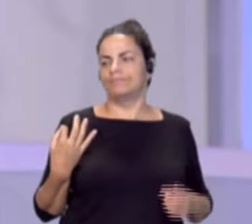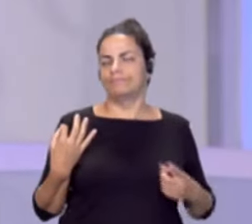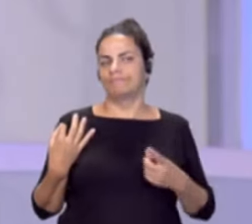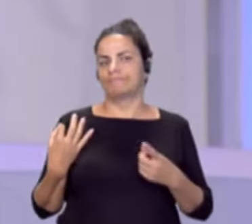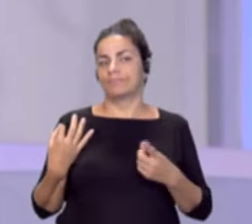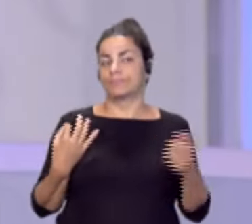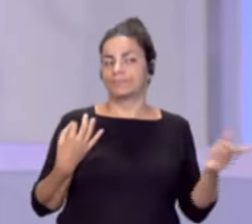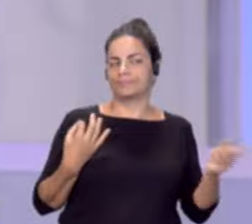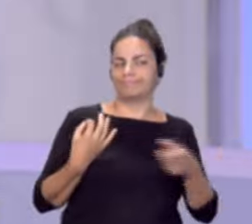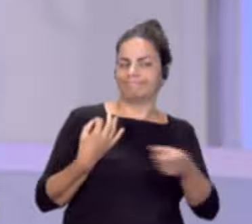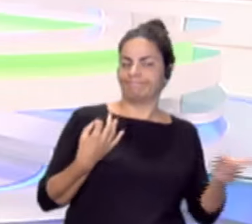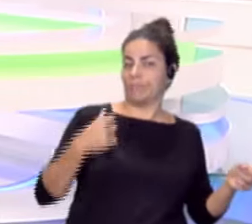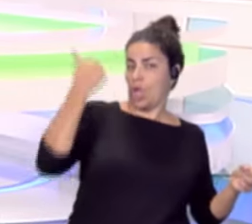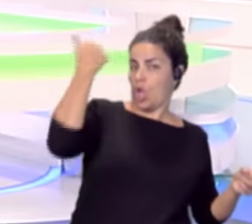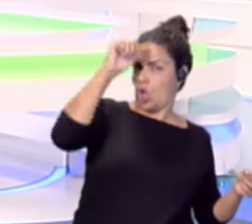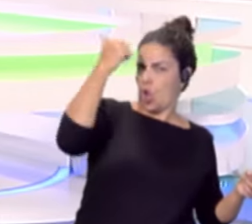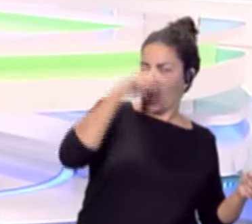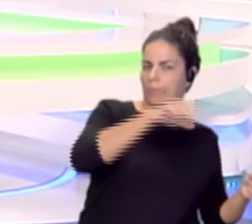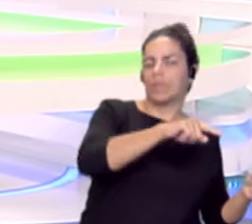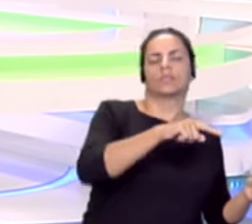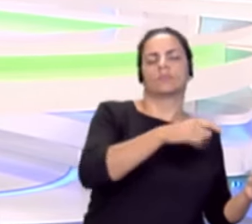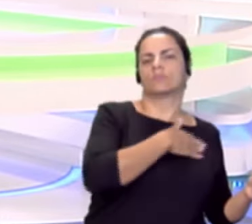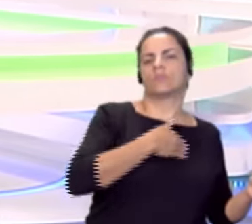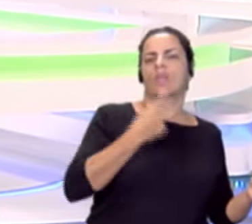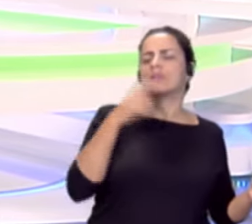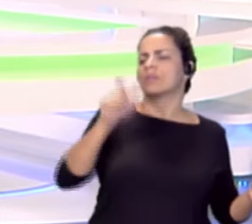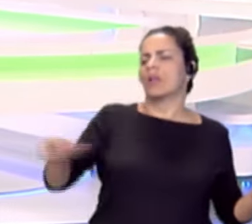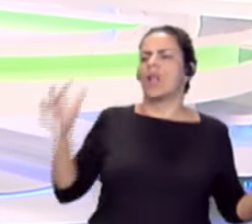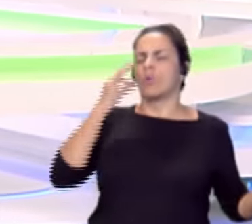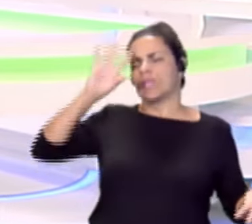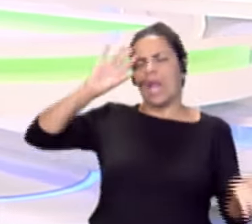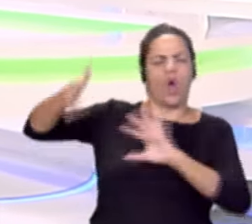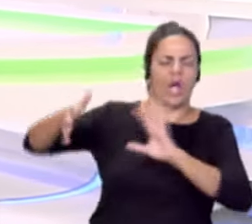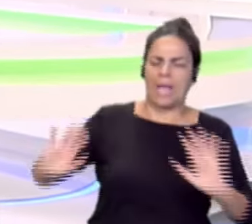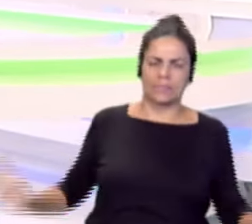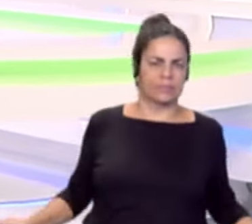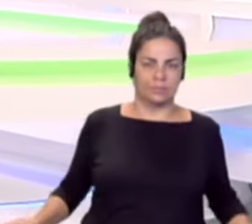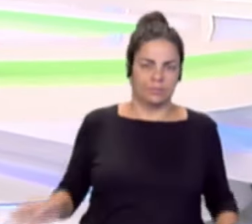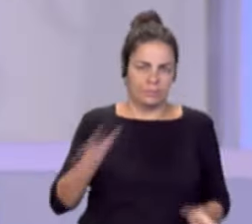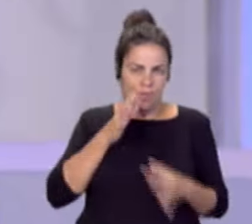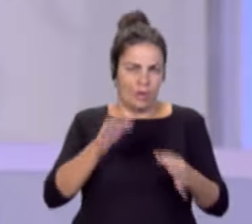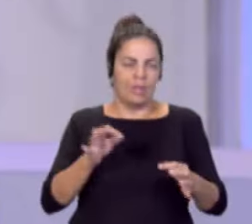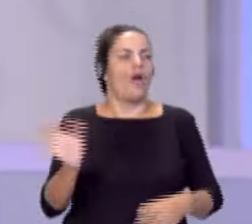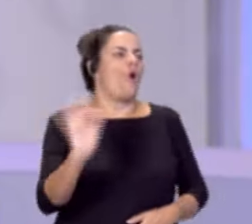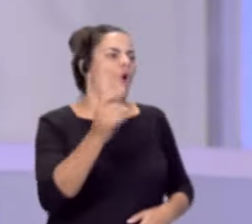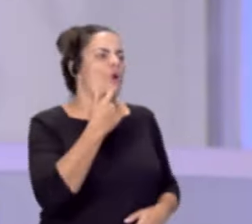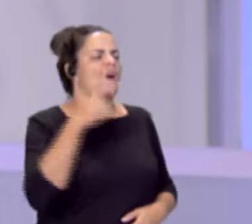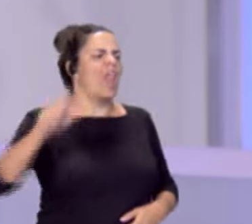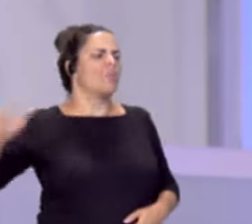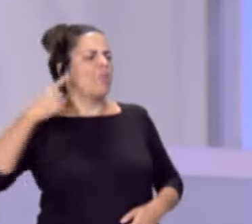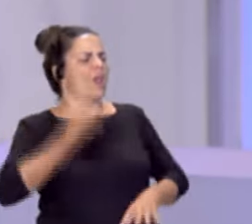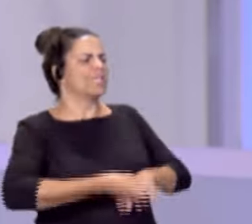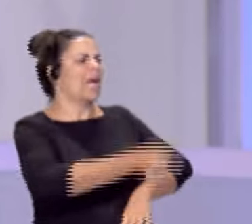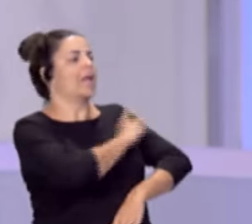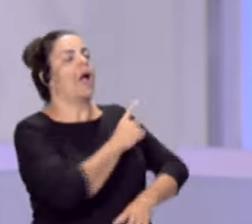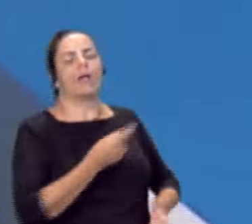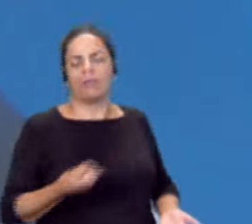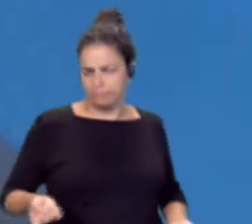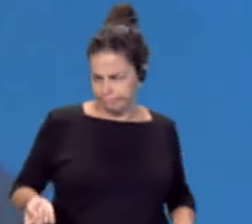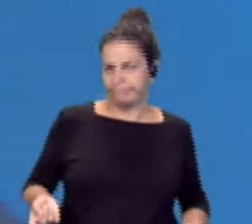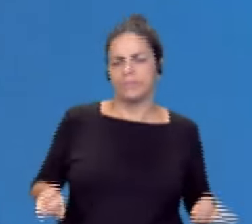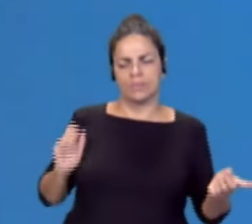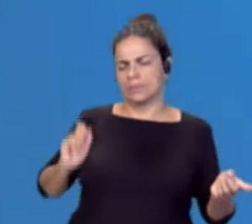de los hombres de decir que estamos locas, que siempre ocurre, pero esto... O que exageran. O que exageramos, ¿no? Esto pasa